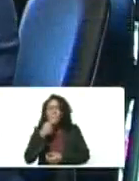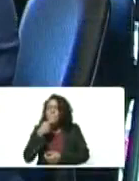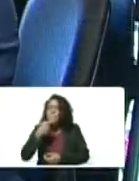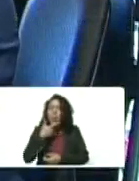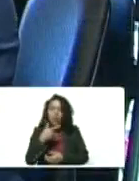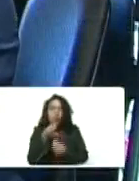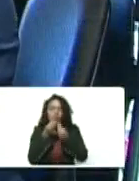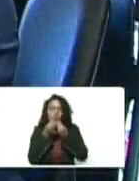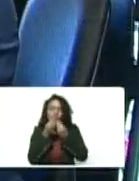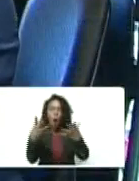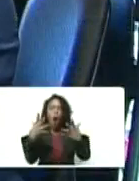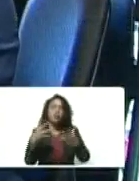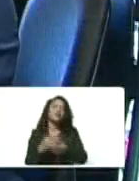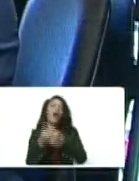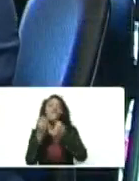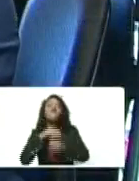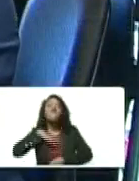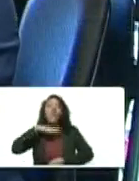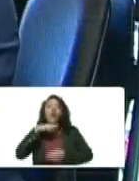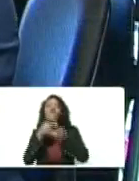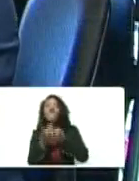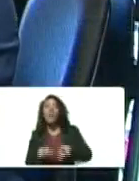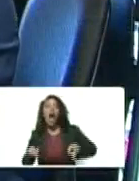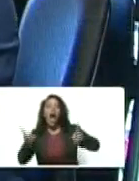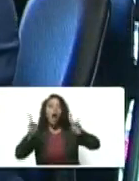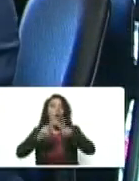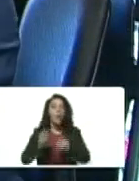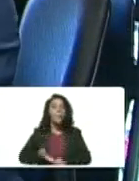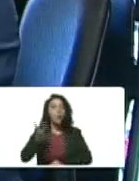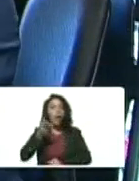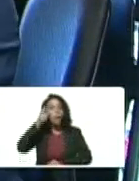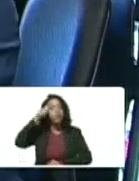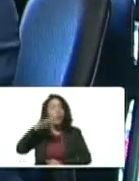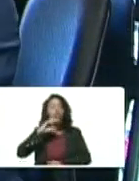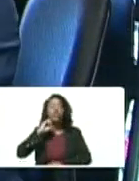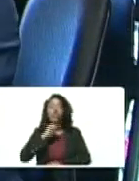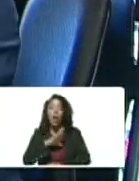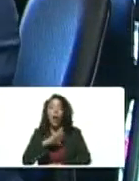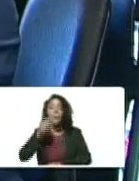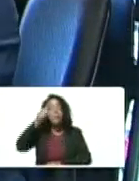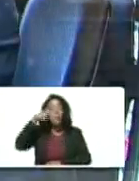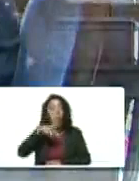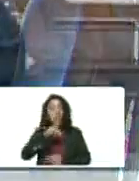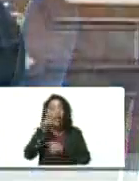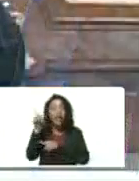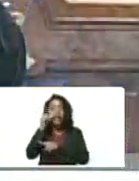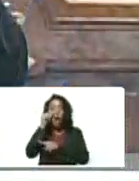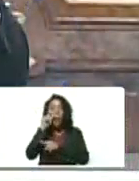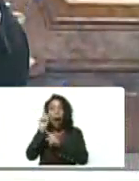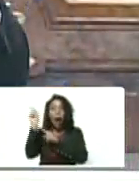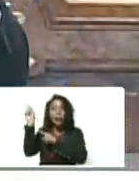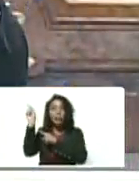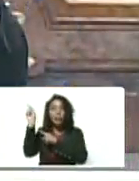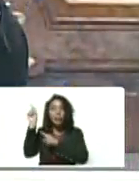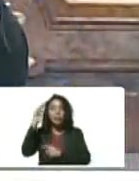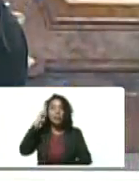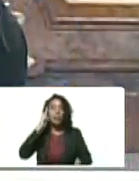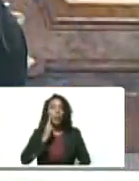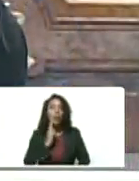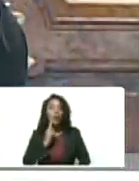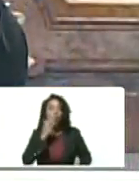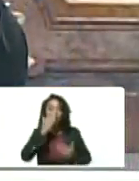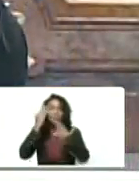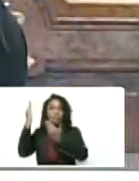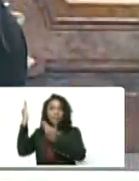lleno de valores es un pueblo histórico es el pueblo de ese hombre que está ahí simón bolívar